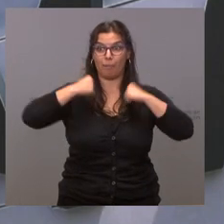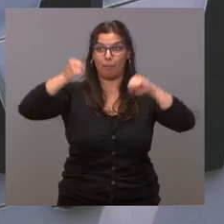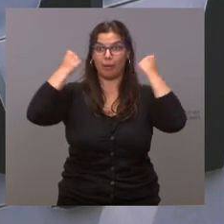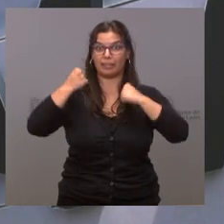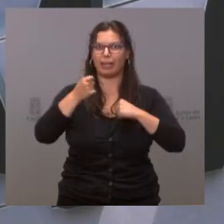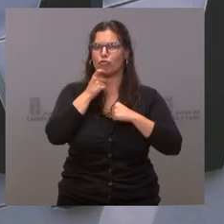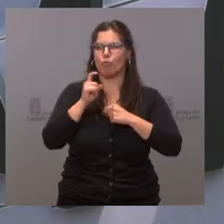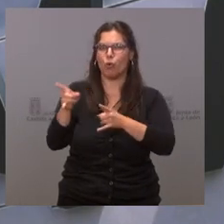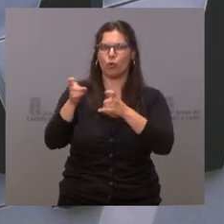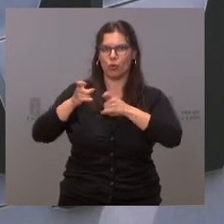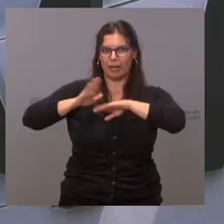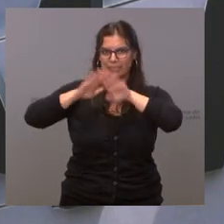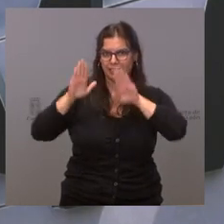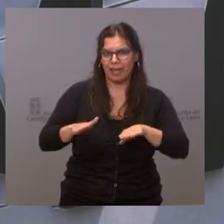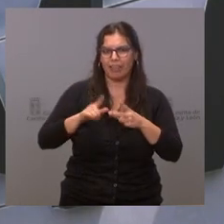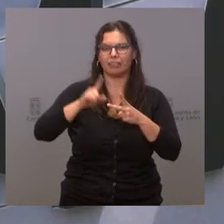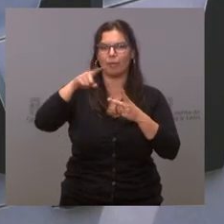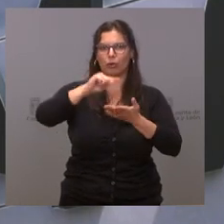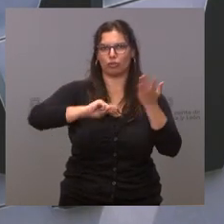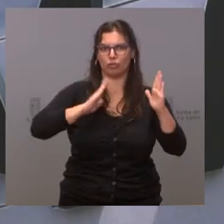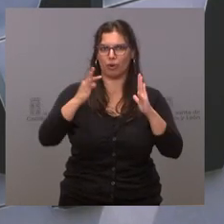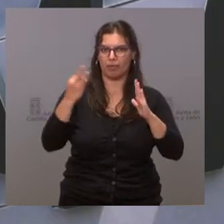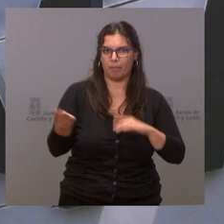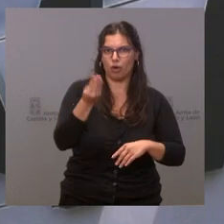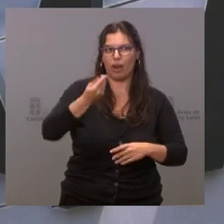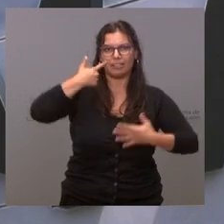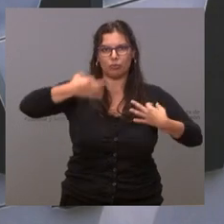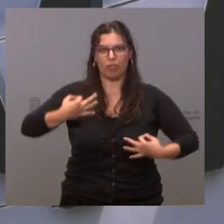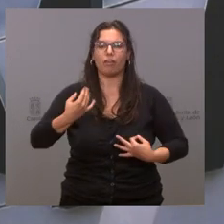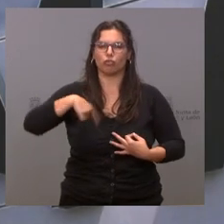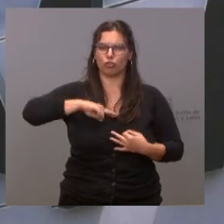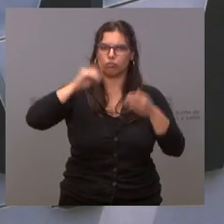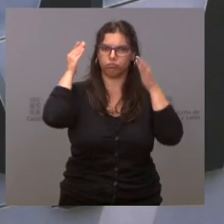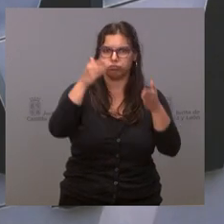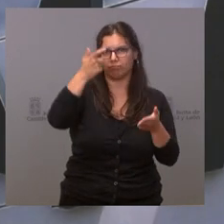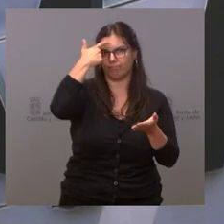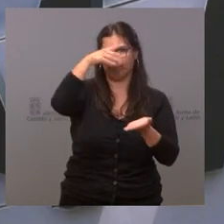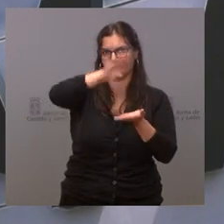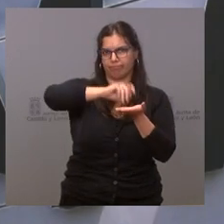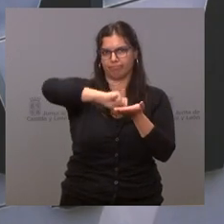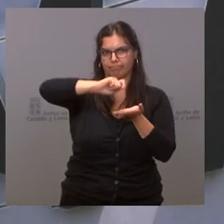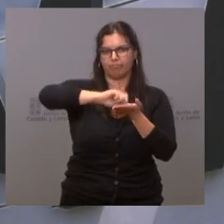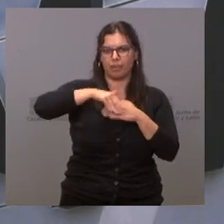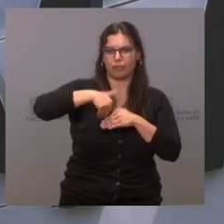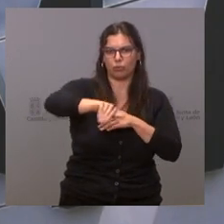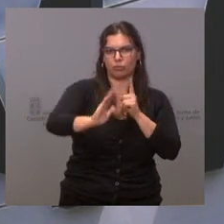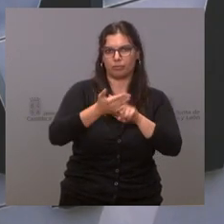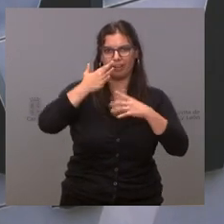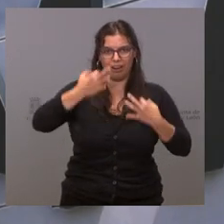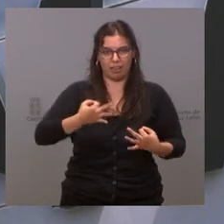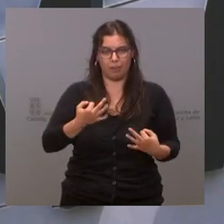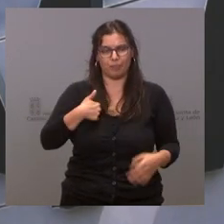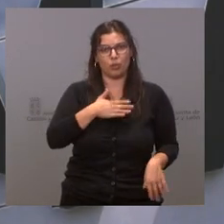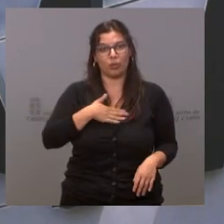temporales que hay que mejorar que hay que garantizar vamos a trabajar en ello para que eso sea una realidad pero si quería